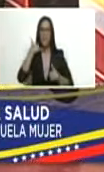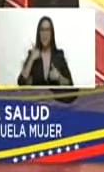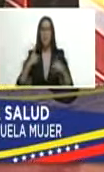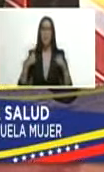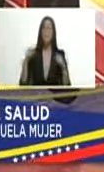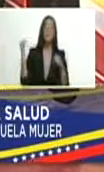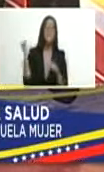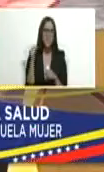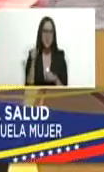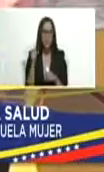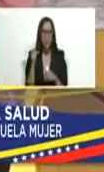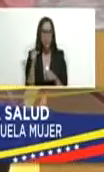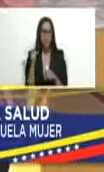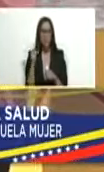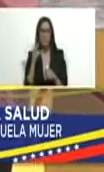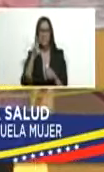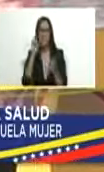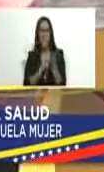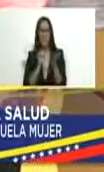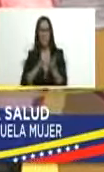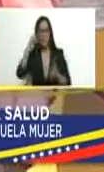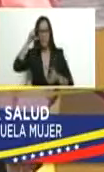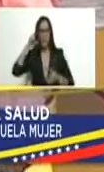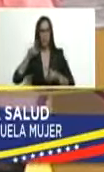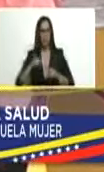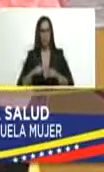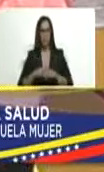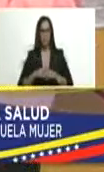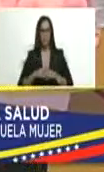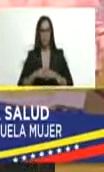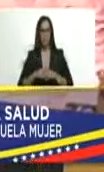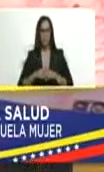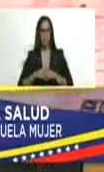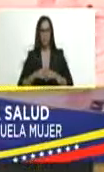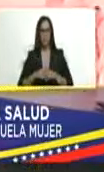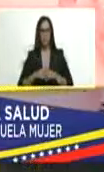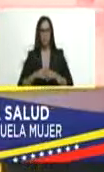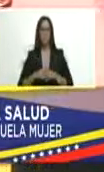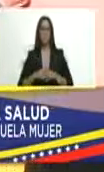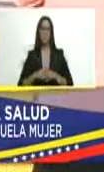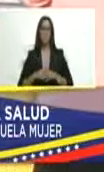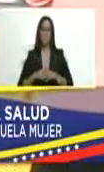mínimo tres veces al día, me dijo.